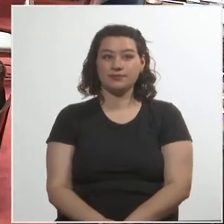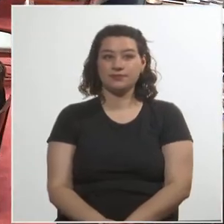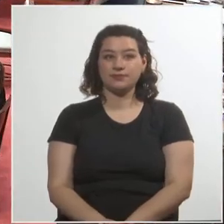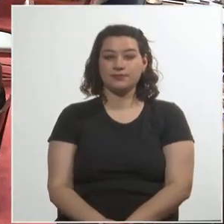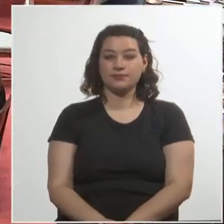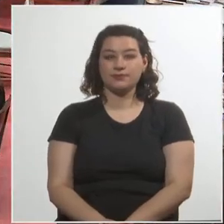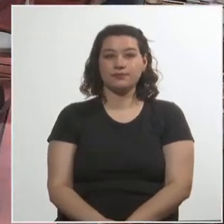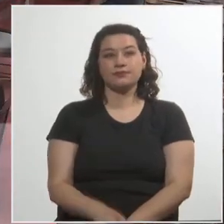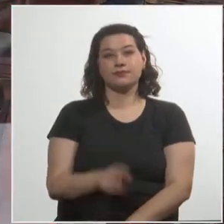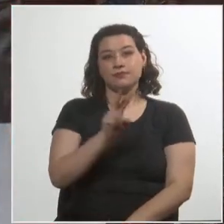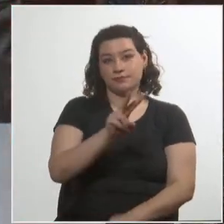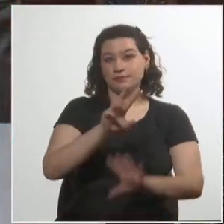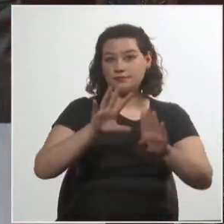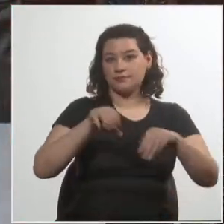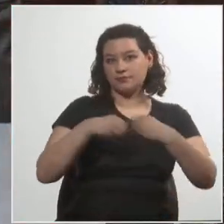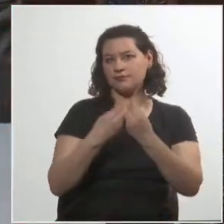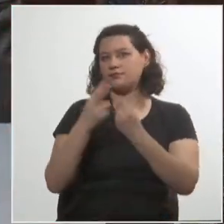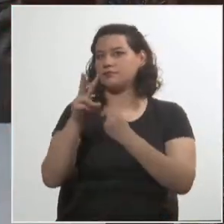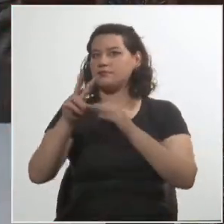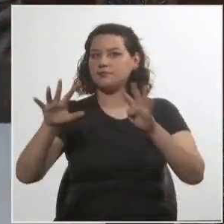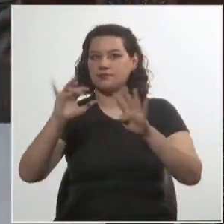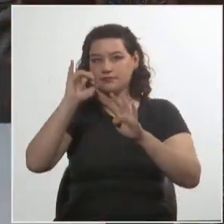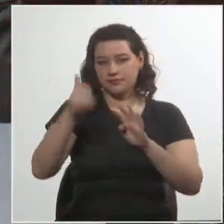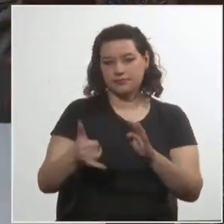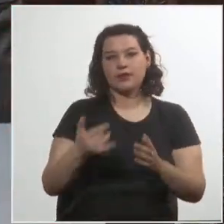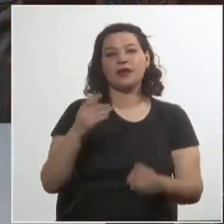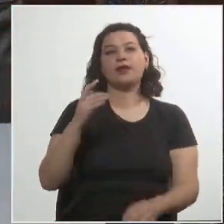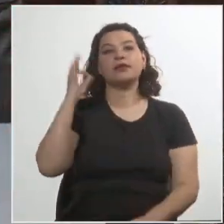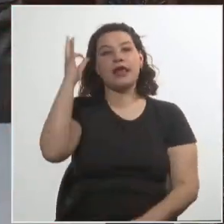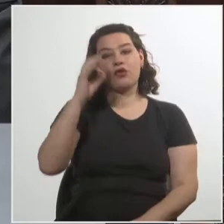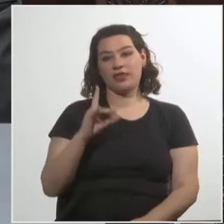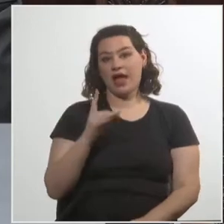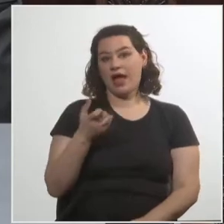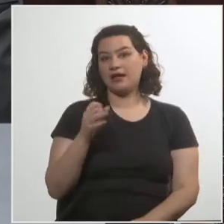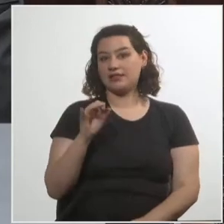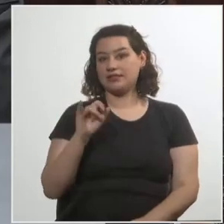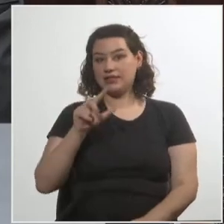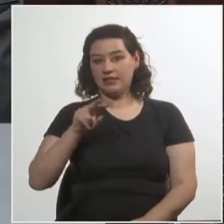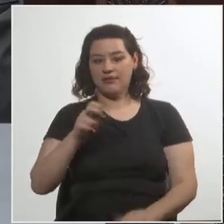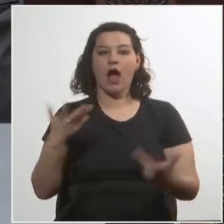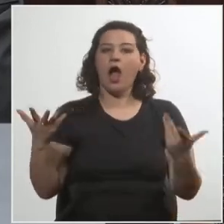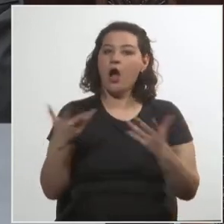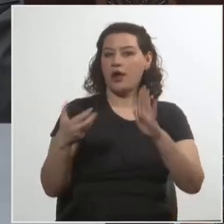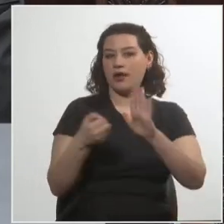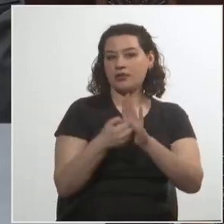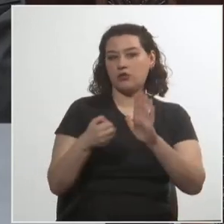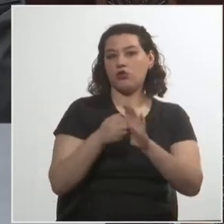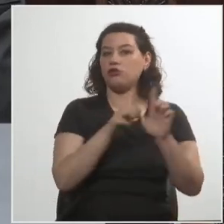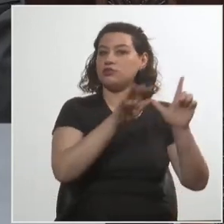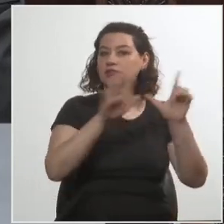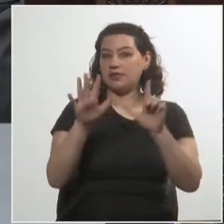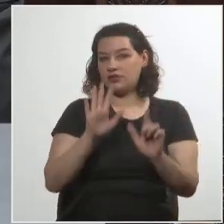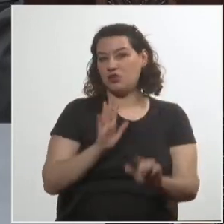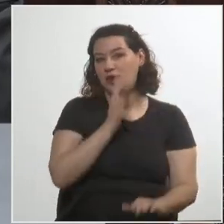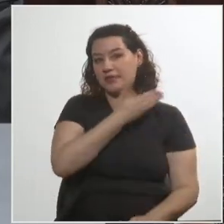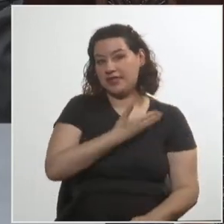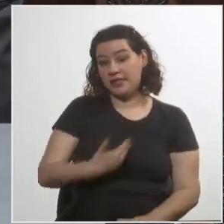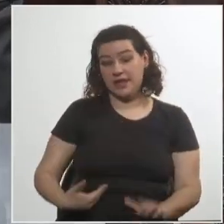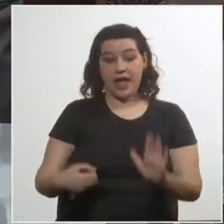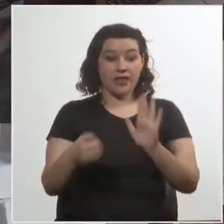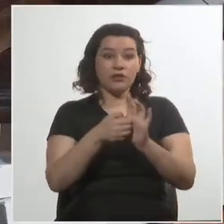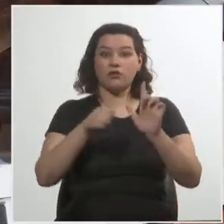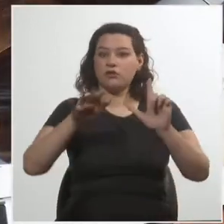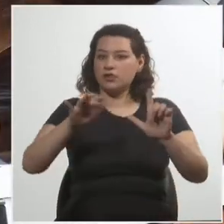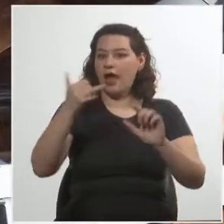29 en 29 afirmativo senador da Silva ahora vamos al artículo séptimo presidenta en el artículo